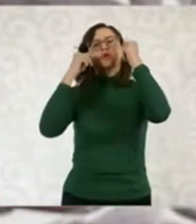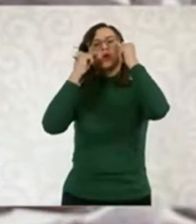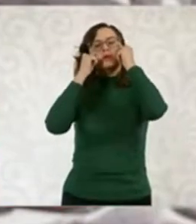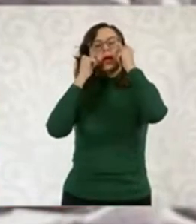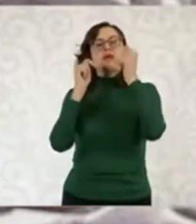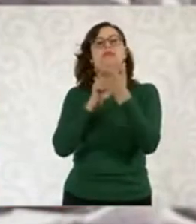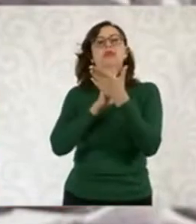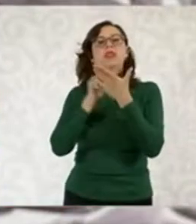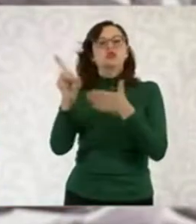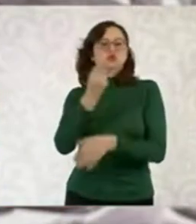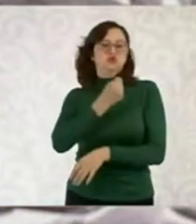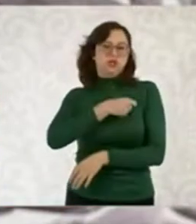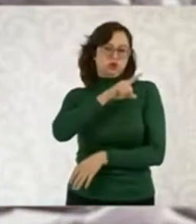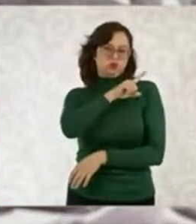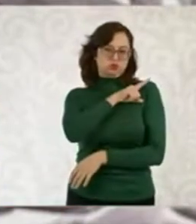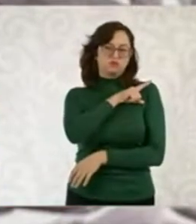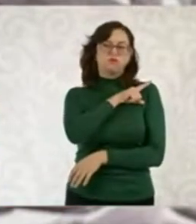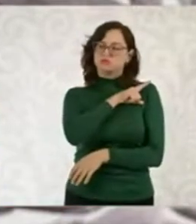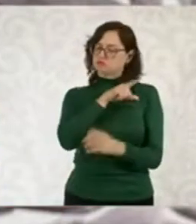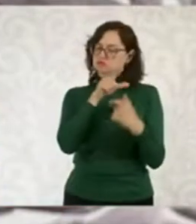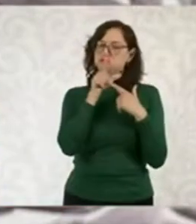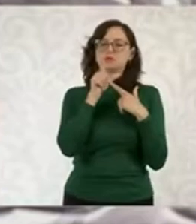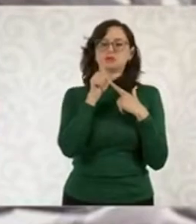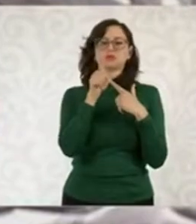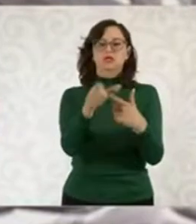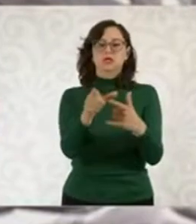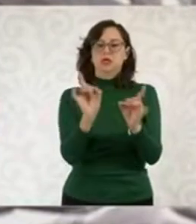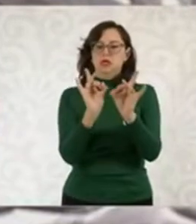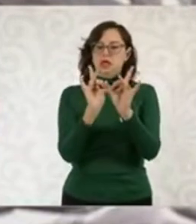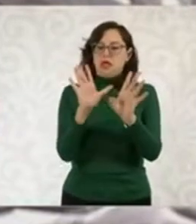el derecho a ser atendidos frente a un accidente.